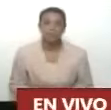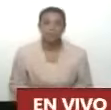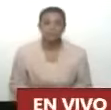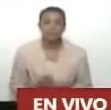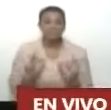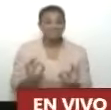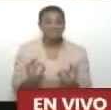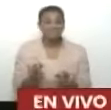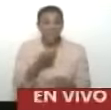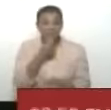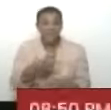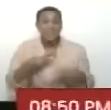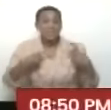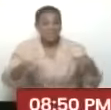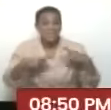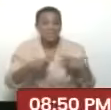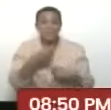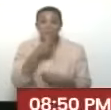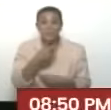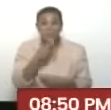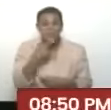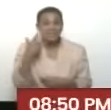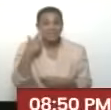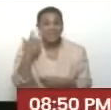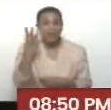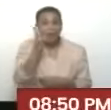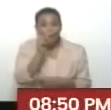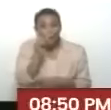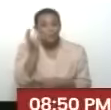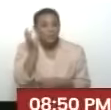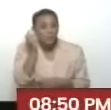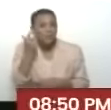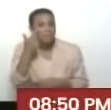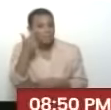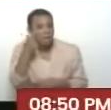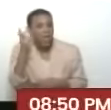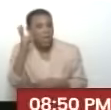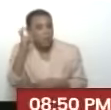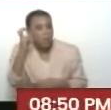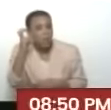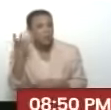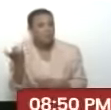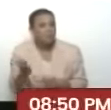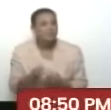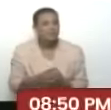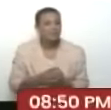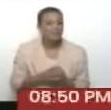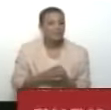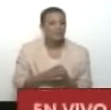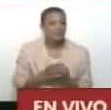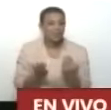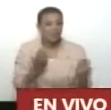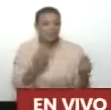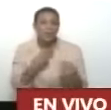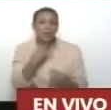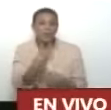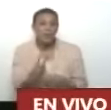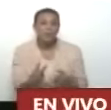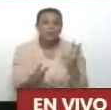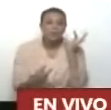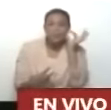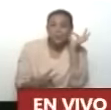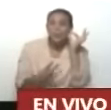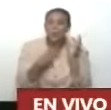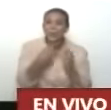Hay gente que en TikTok, muchachas y muchachos, agarren el audio y van poniendo las dos voces. Es